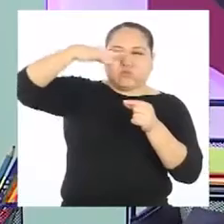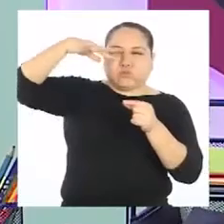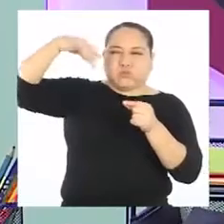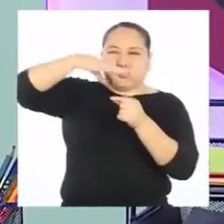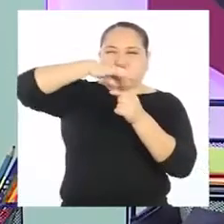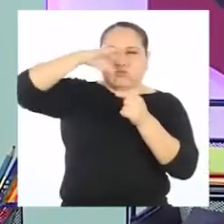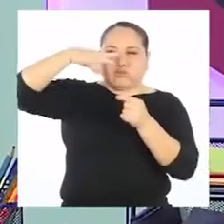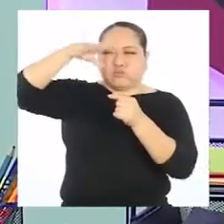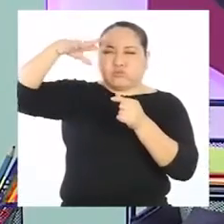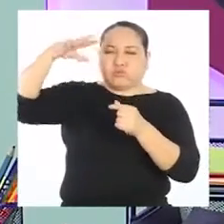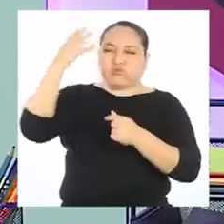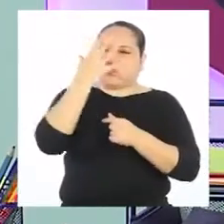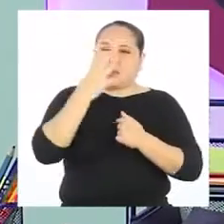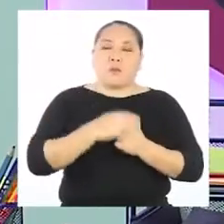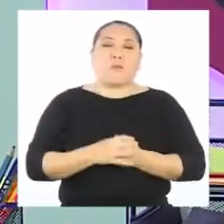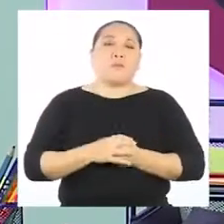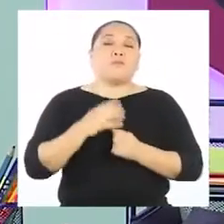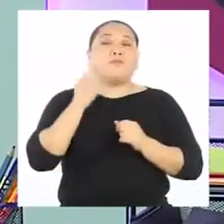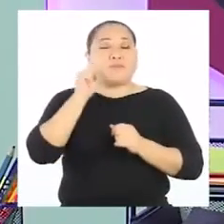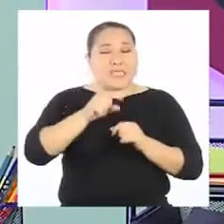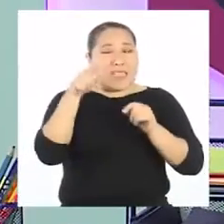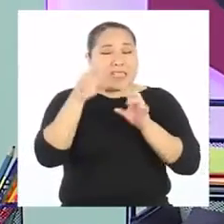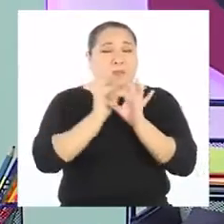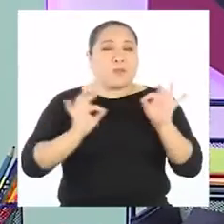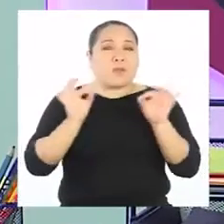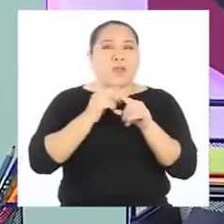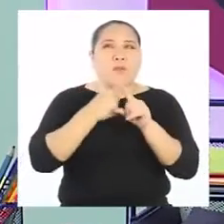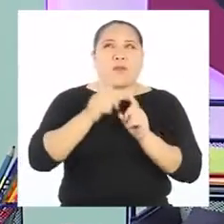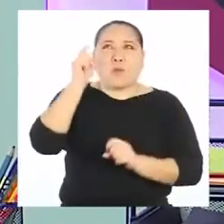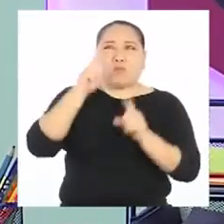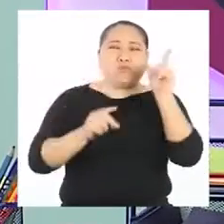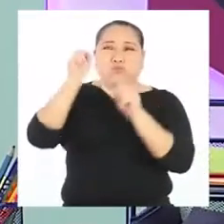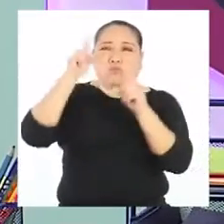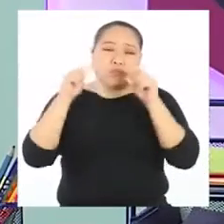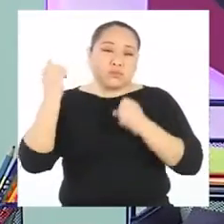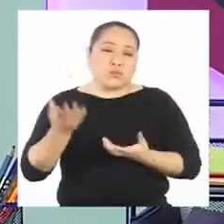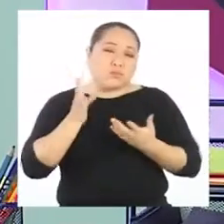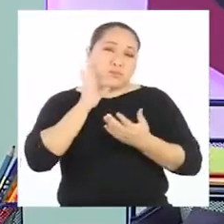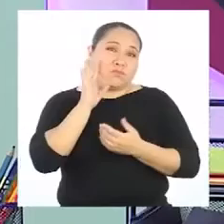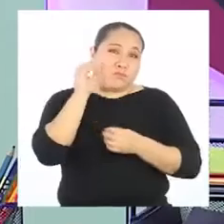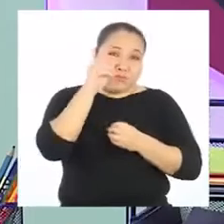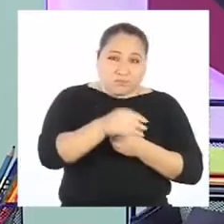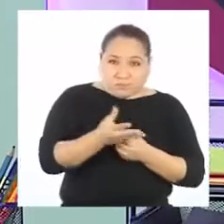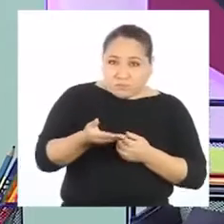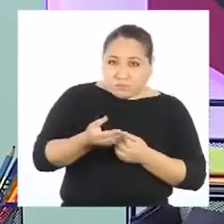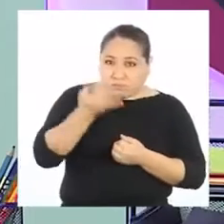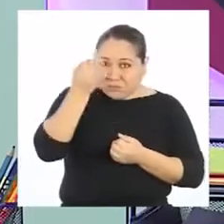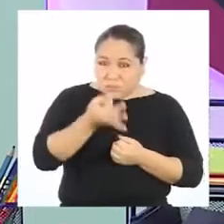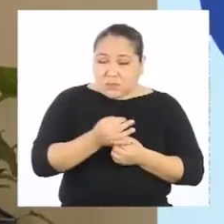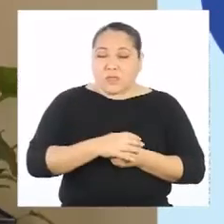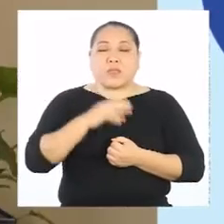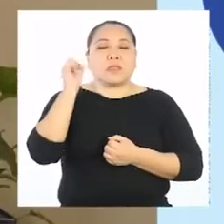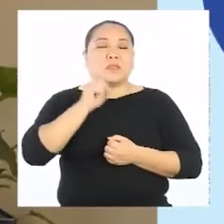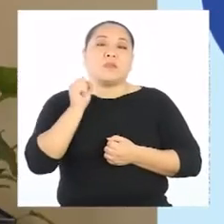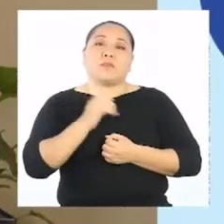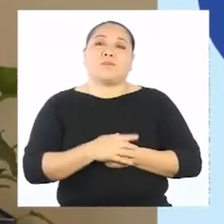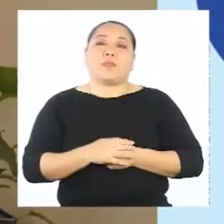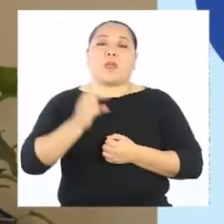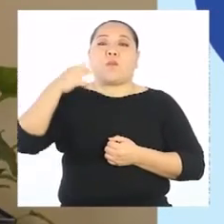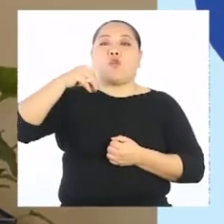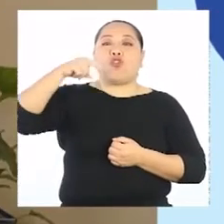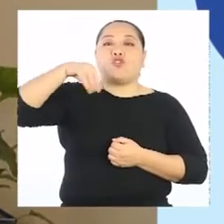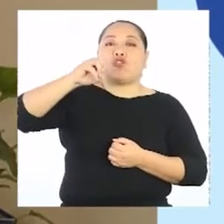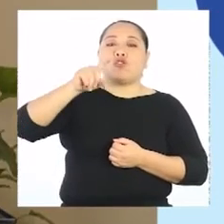muy importante, pero también es necesario recordar que la pirotecnia genera agentes contaminantes. Así